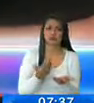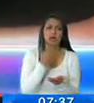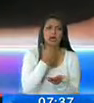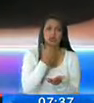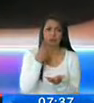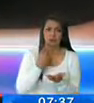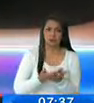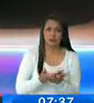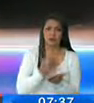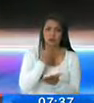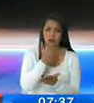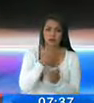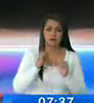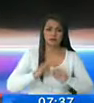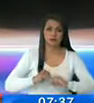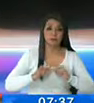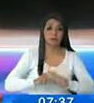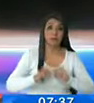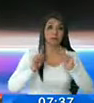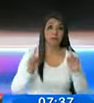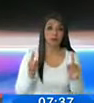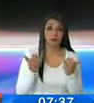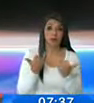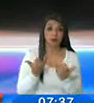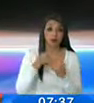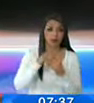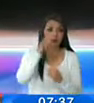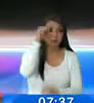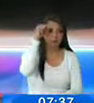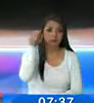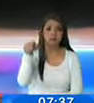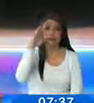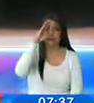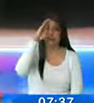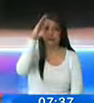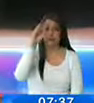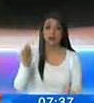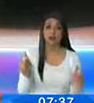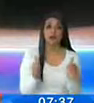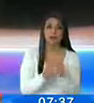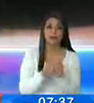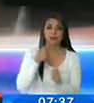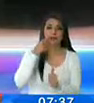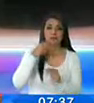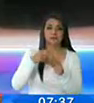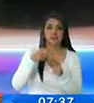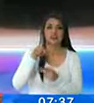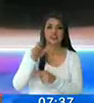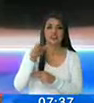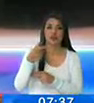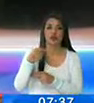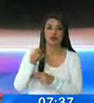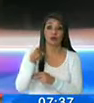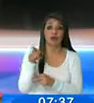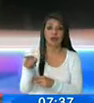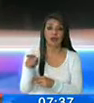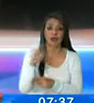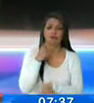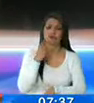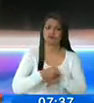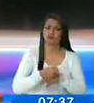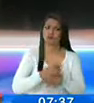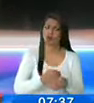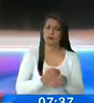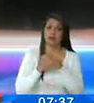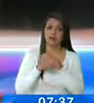arrojan estas evidencias. Pero lo que nos damos cuenta aquí es que este señor policía viene acompañado al señor Diego Fuentes, quien ha obligado aparentemente